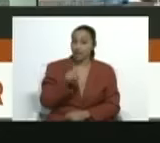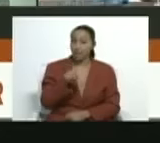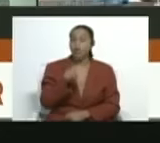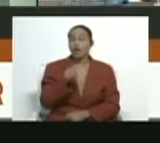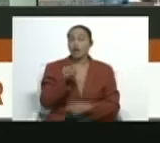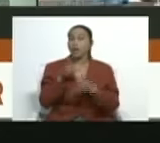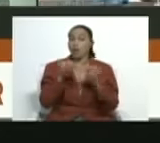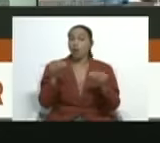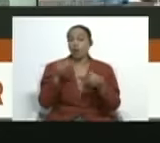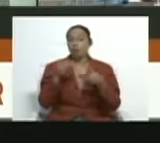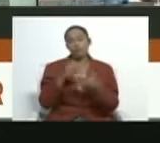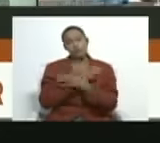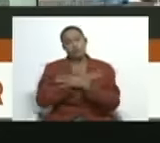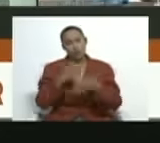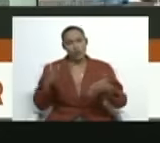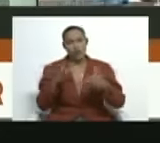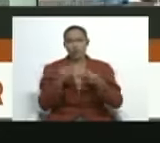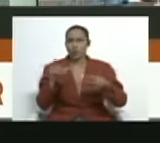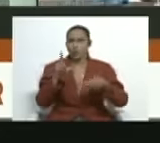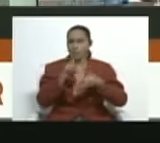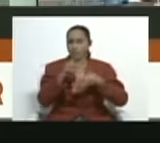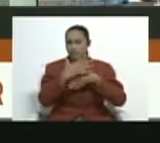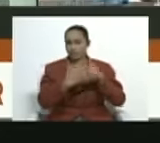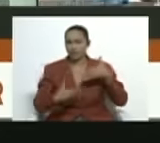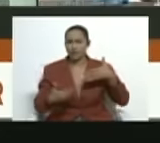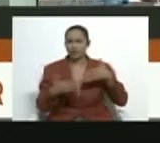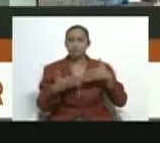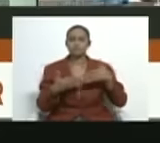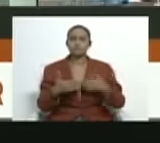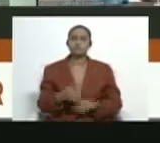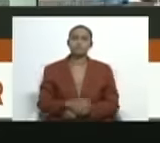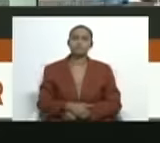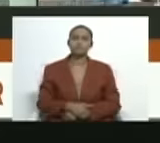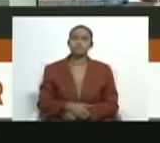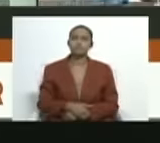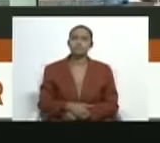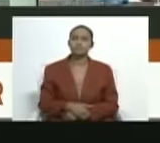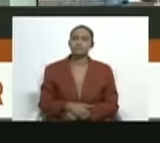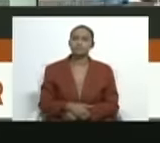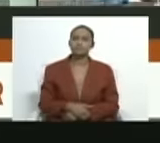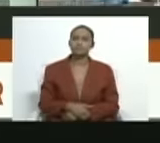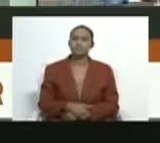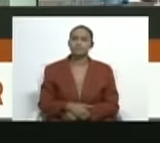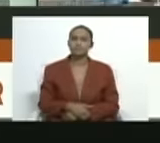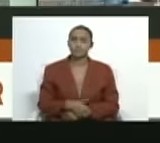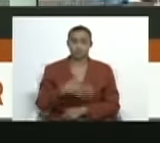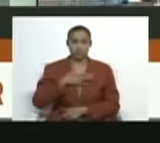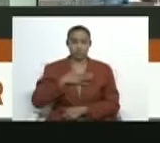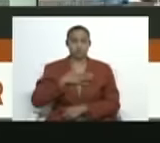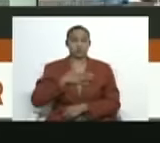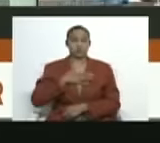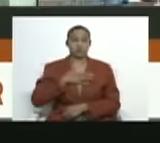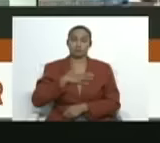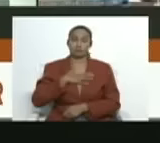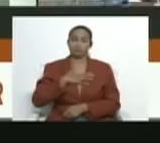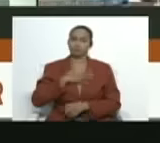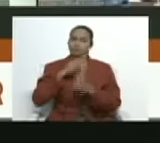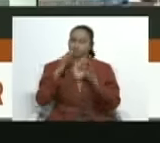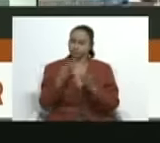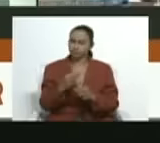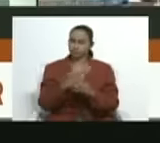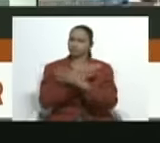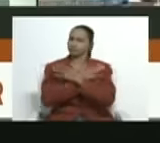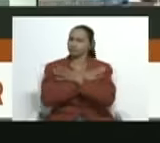naciones. En nombre del pueblo y del gobierno boliviano, quiero expresar nuestra total